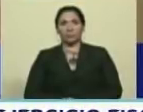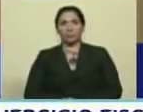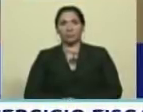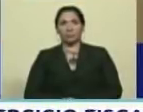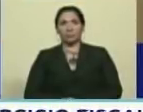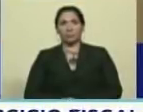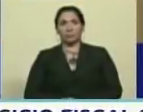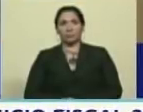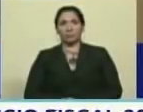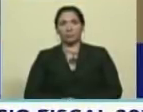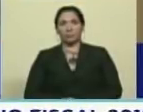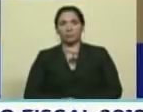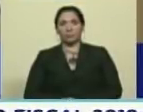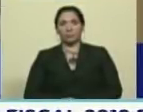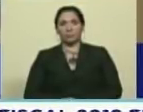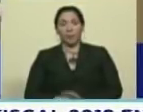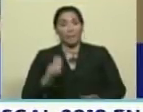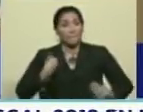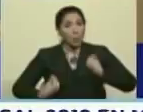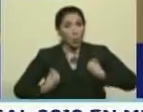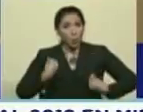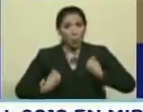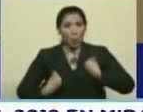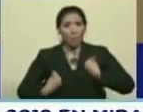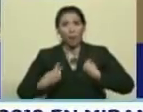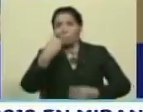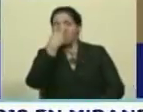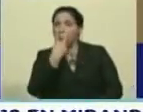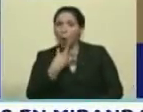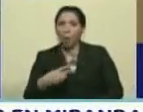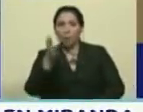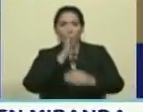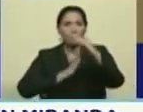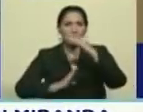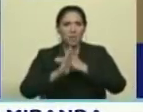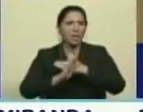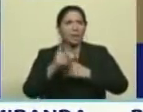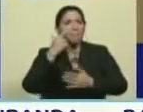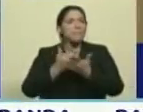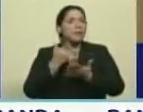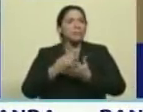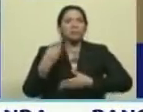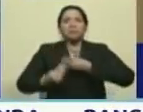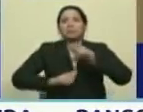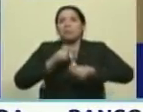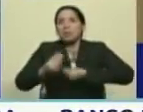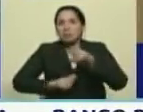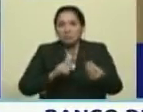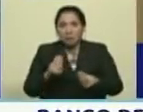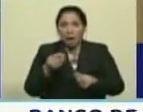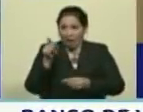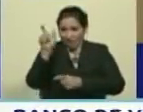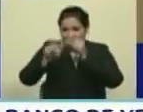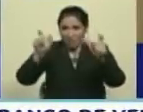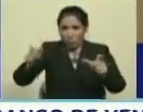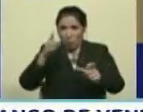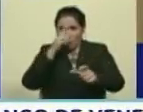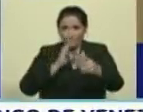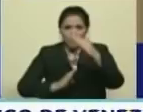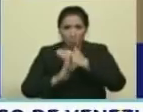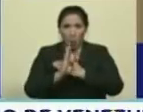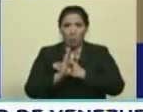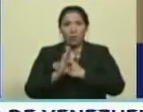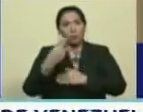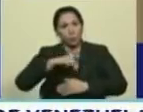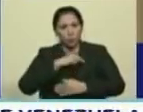y que se preocupan por los marginados y los pobres para ver qué se puede hacer por ellos. Es hora que fortalezcamos nuestra